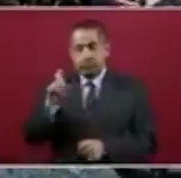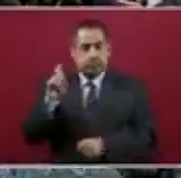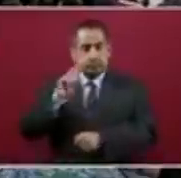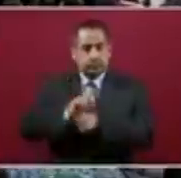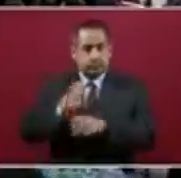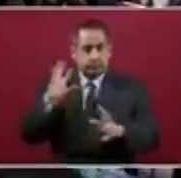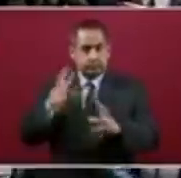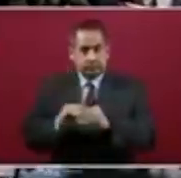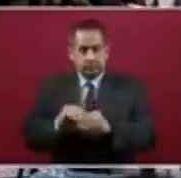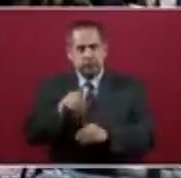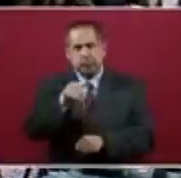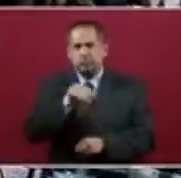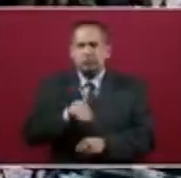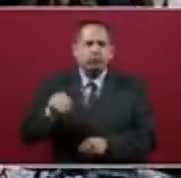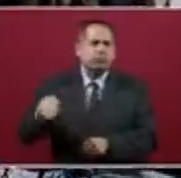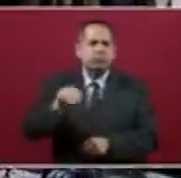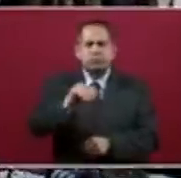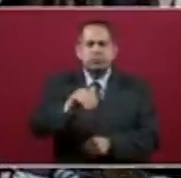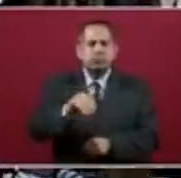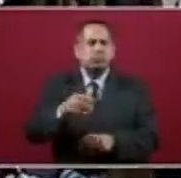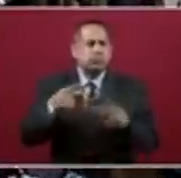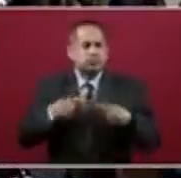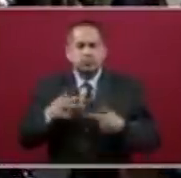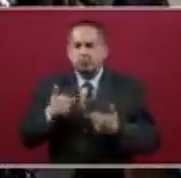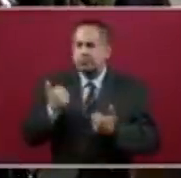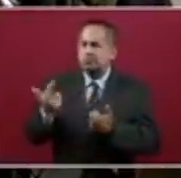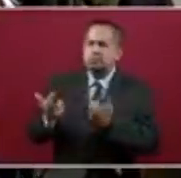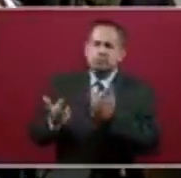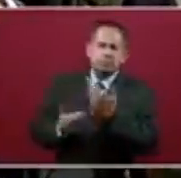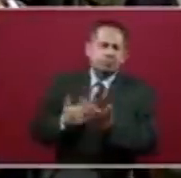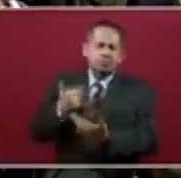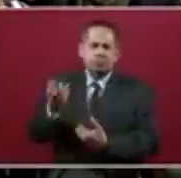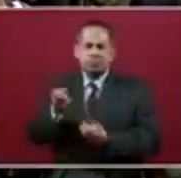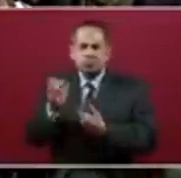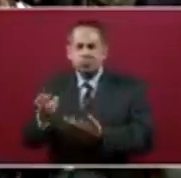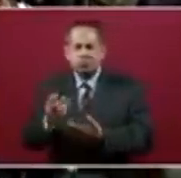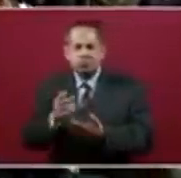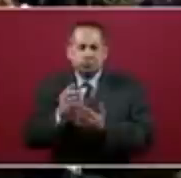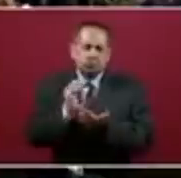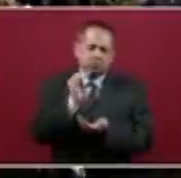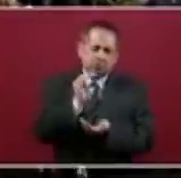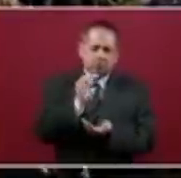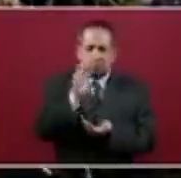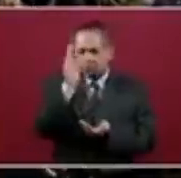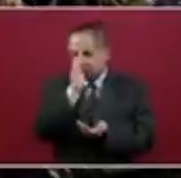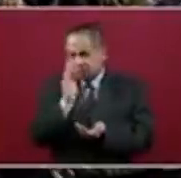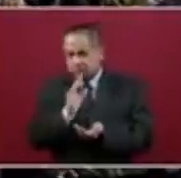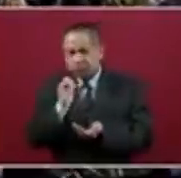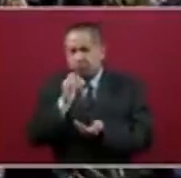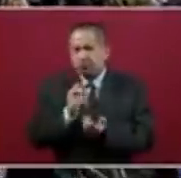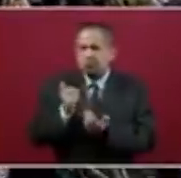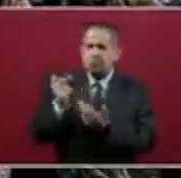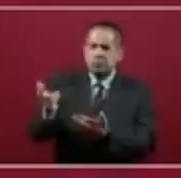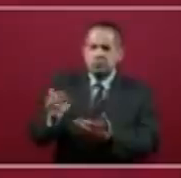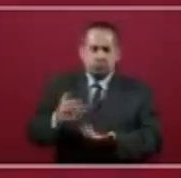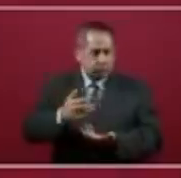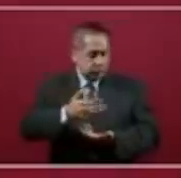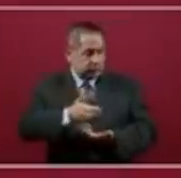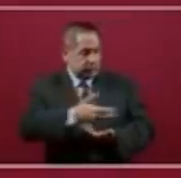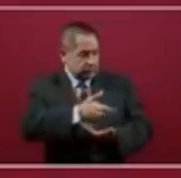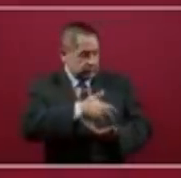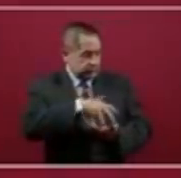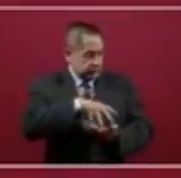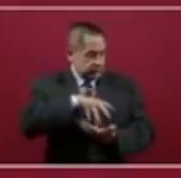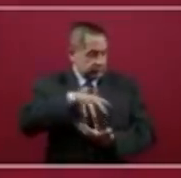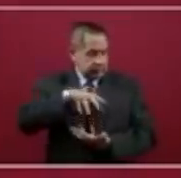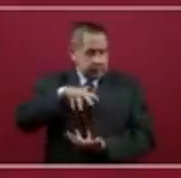en sus giras la gente le regala muchas cosas, desde una pequeña imagen religiosa hasta… ¿Qué está haciendo con todos esos regalos?